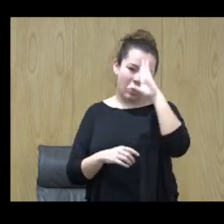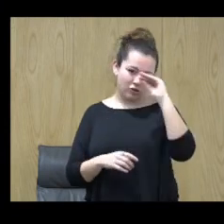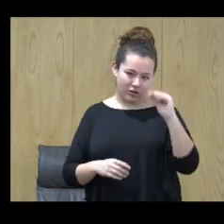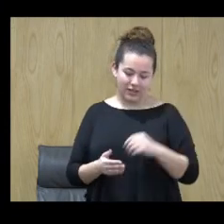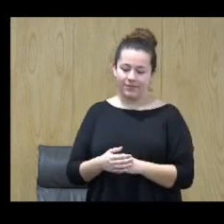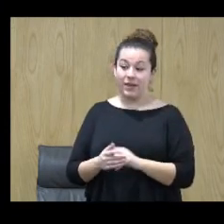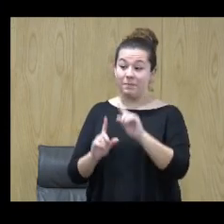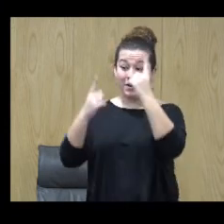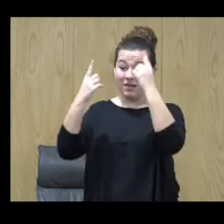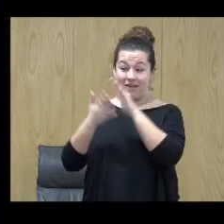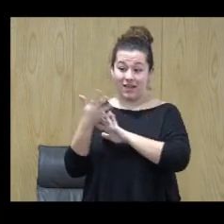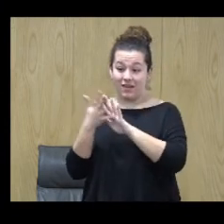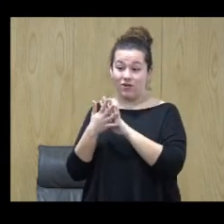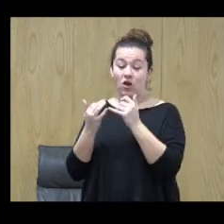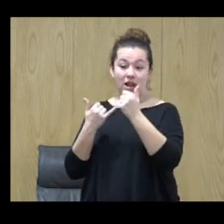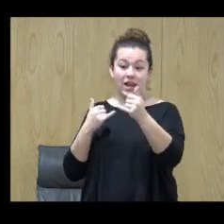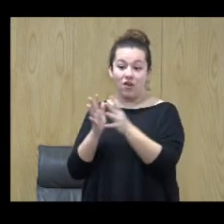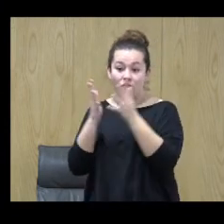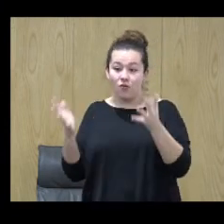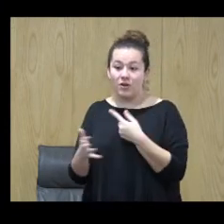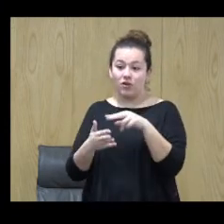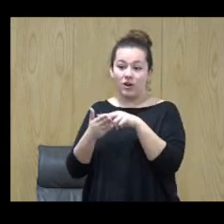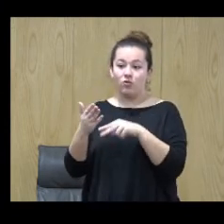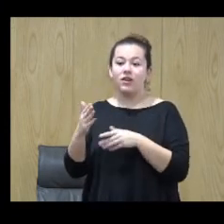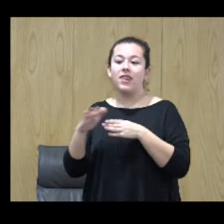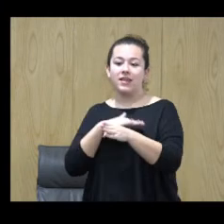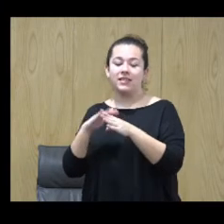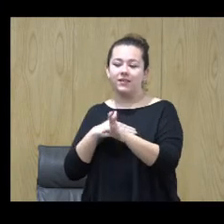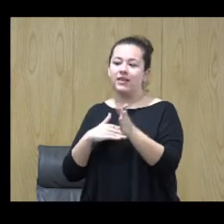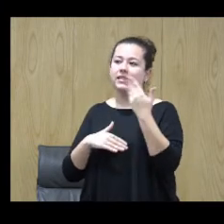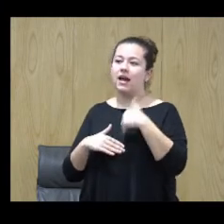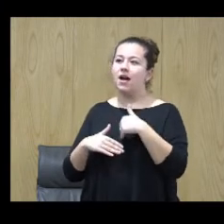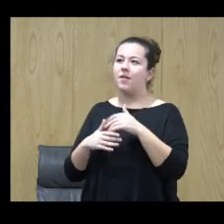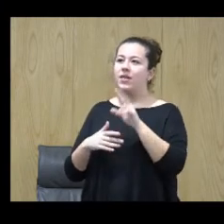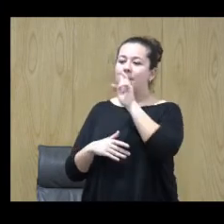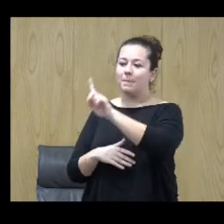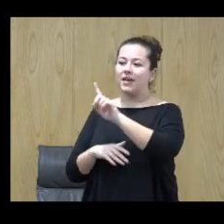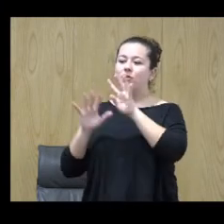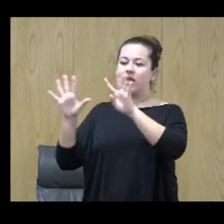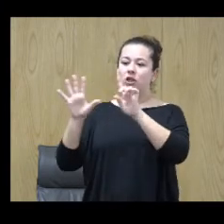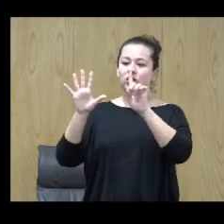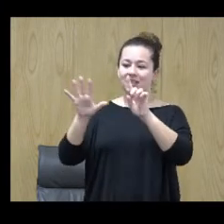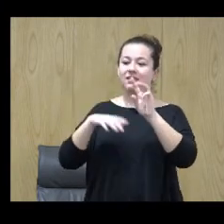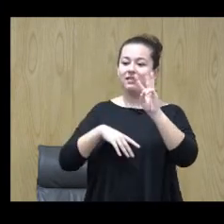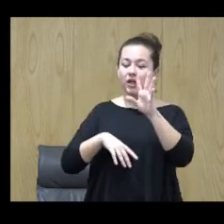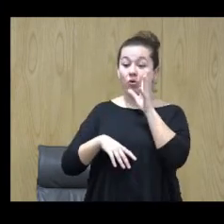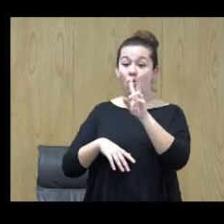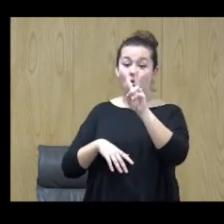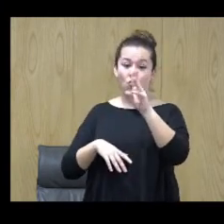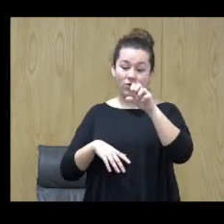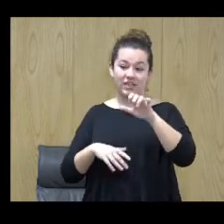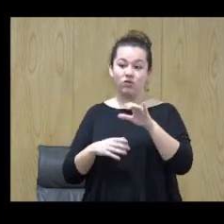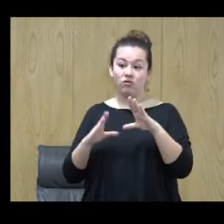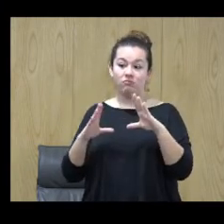habló de esta línea de fomento de la lectura accesible fue ya en 1963 por la UNESCO, y desde los años